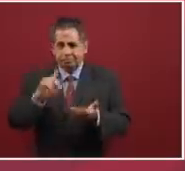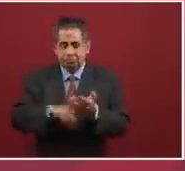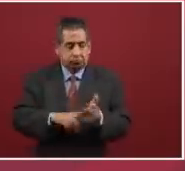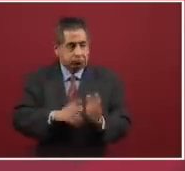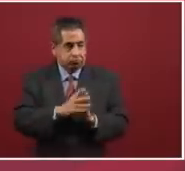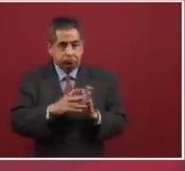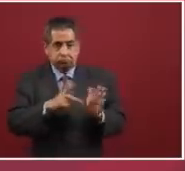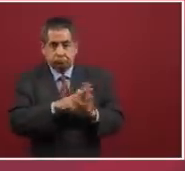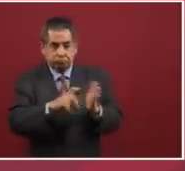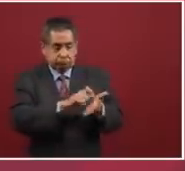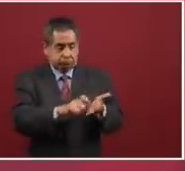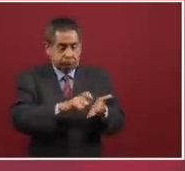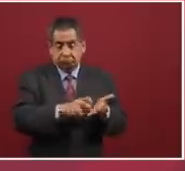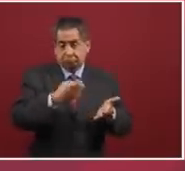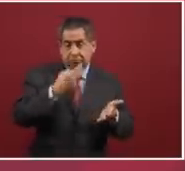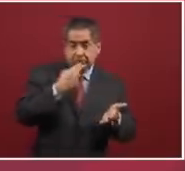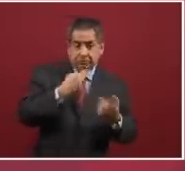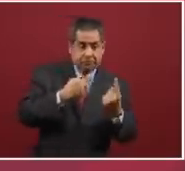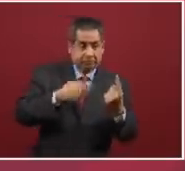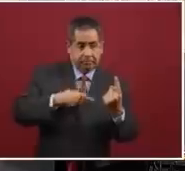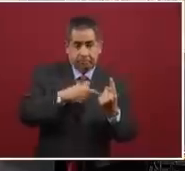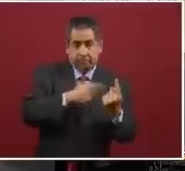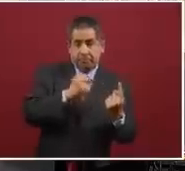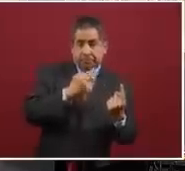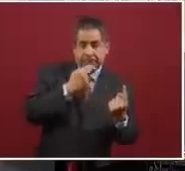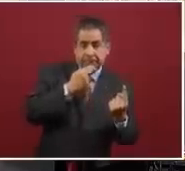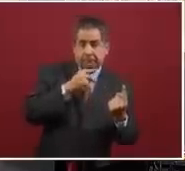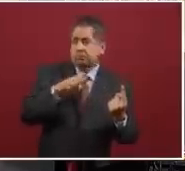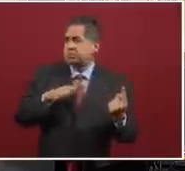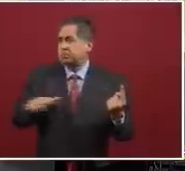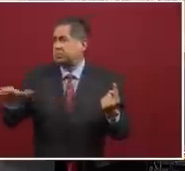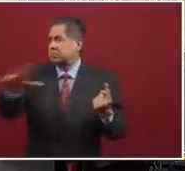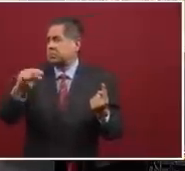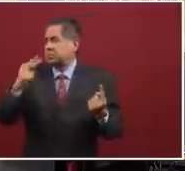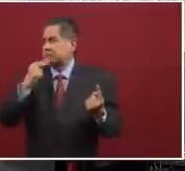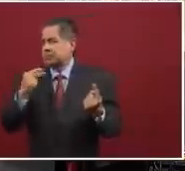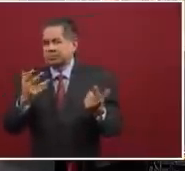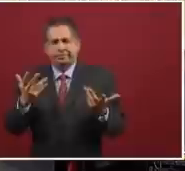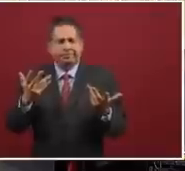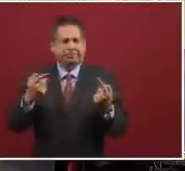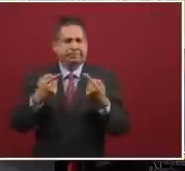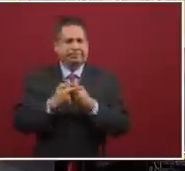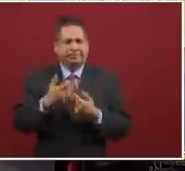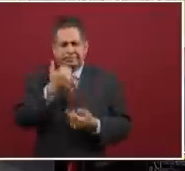escribir un columnista. Eso sí es serio, eso es análisis profundo,